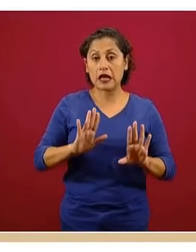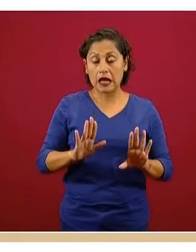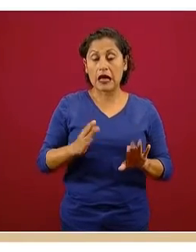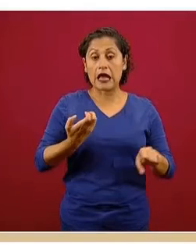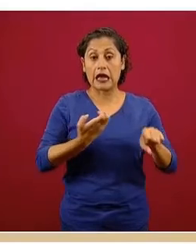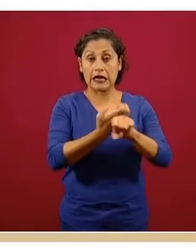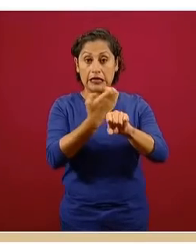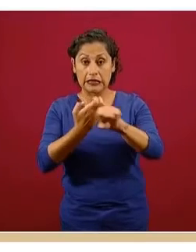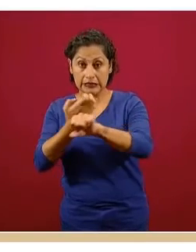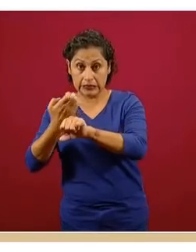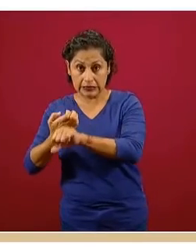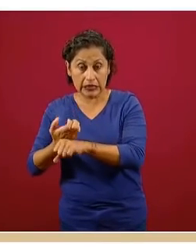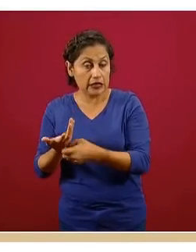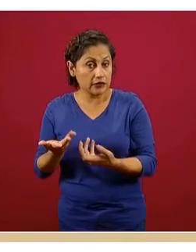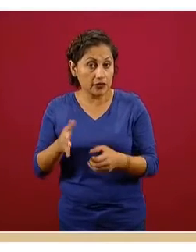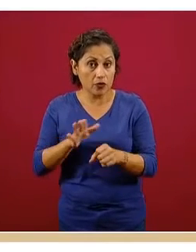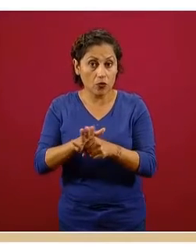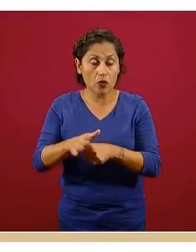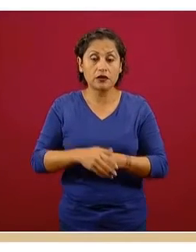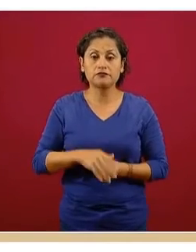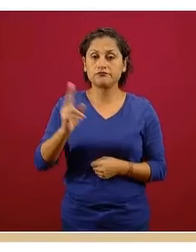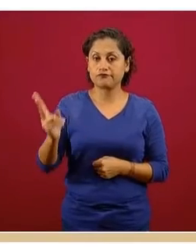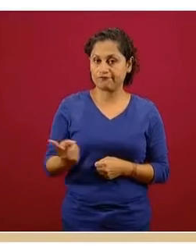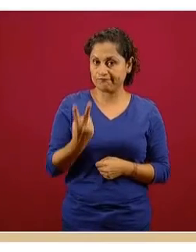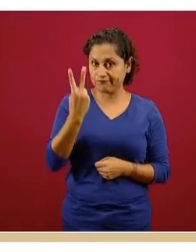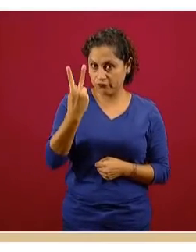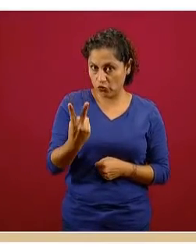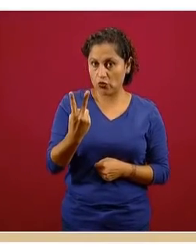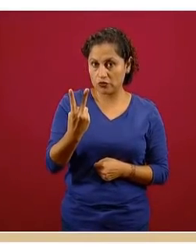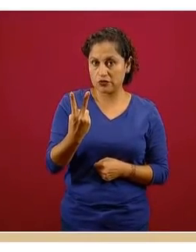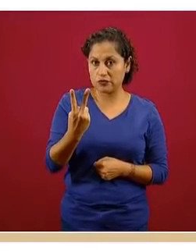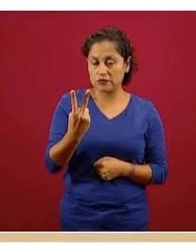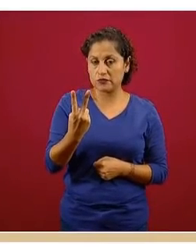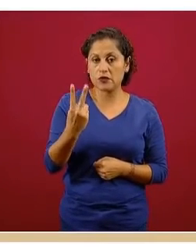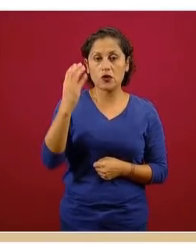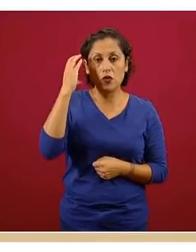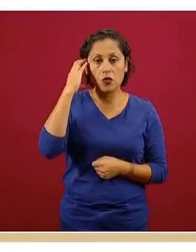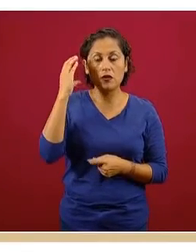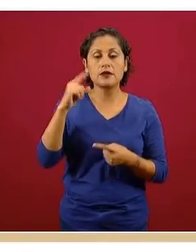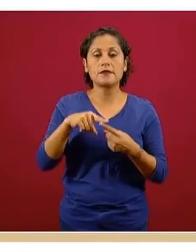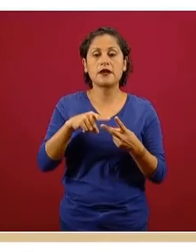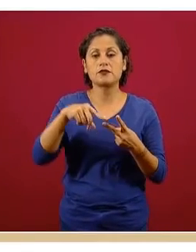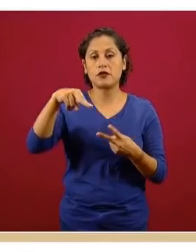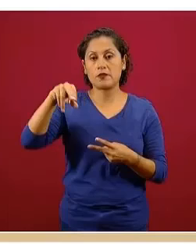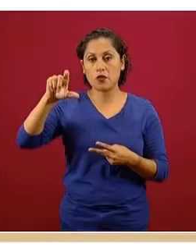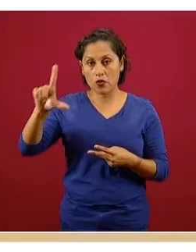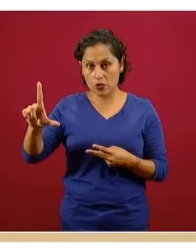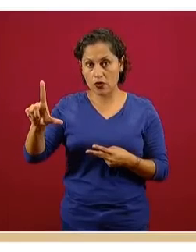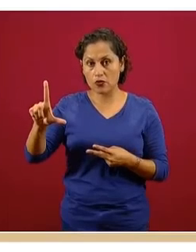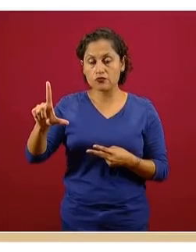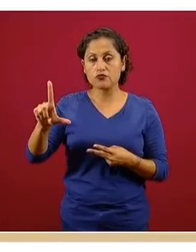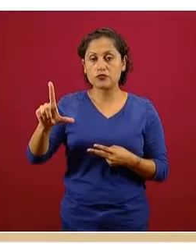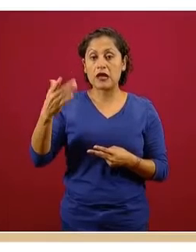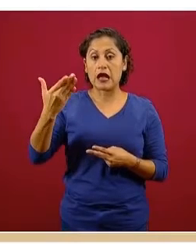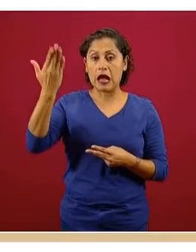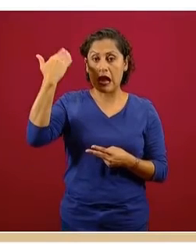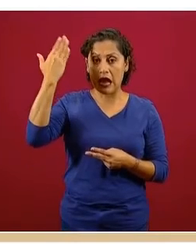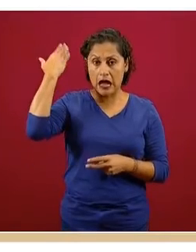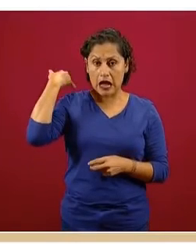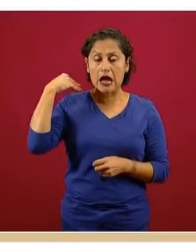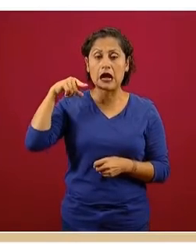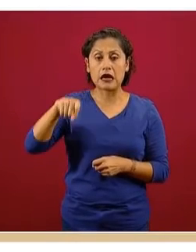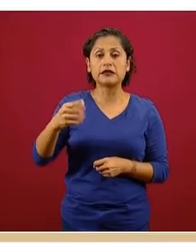por entidad, tenemos que 2 entidades federativas, Colima y Nuevo León, mismas que tenían ocupaciones mayores